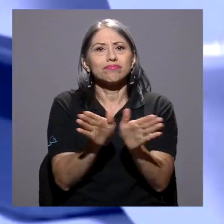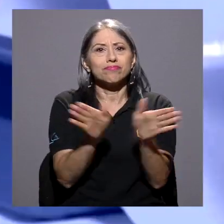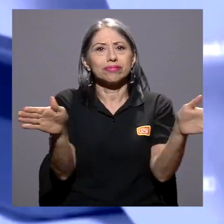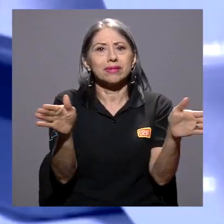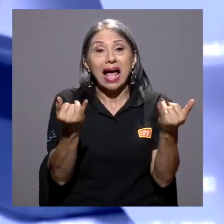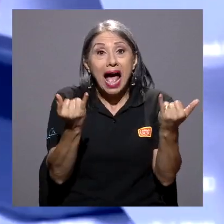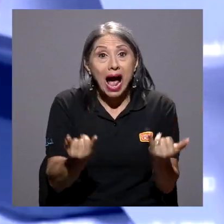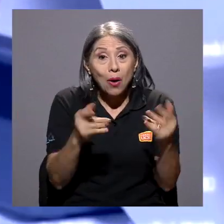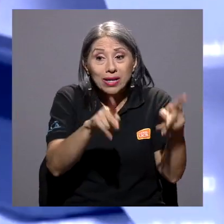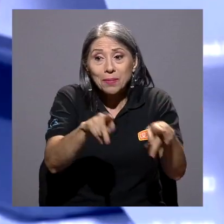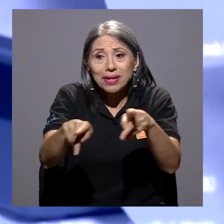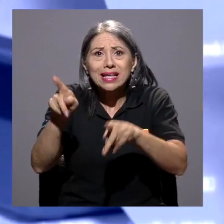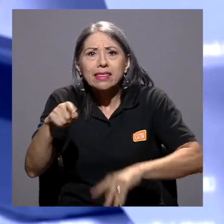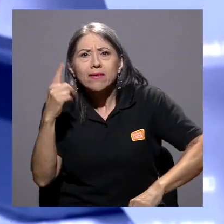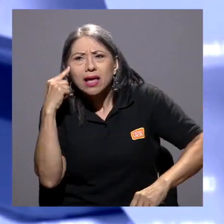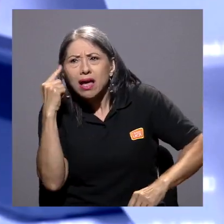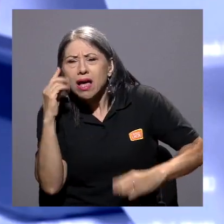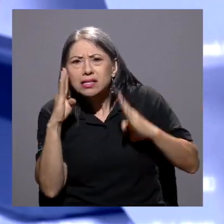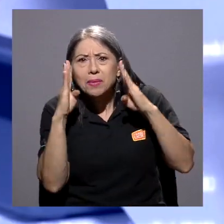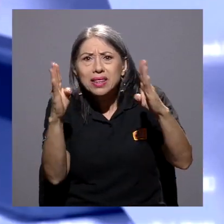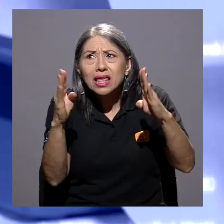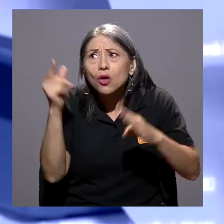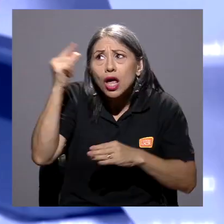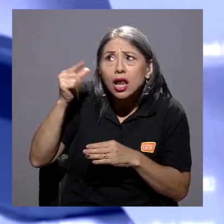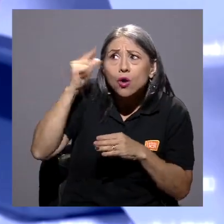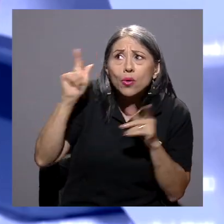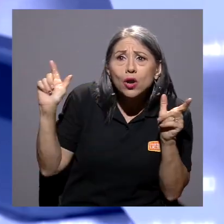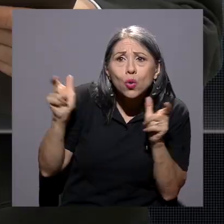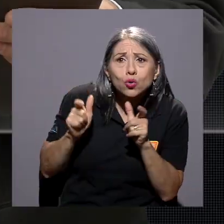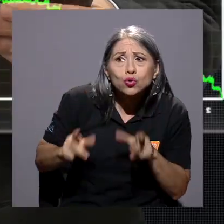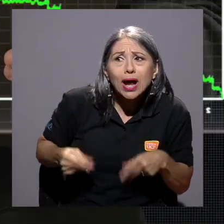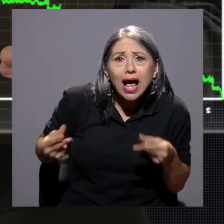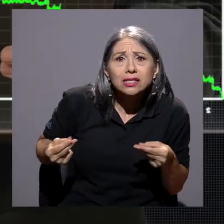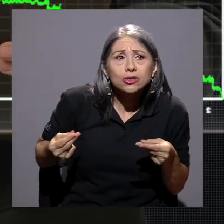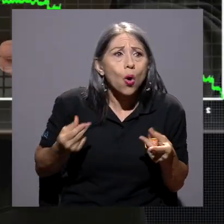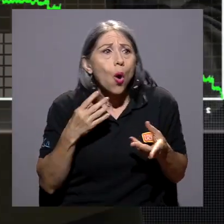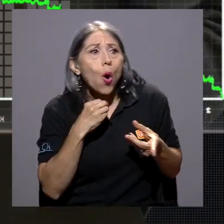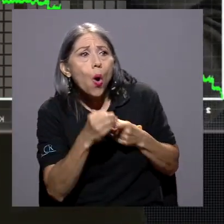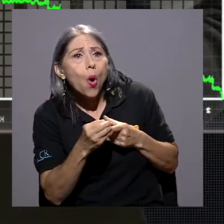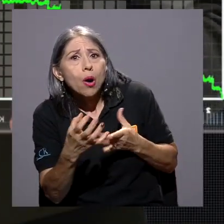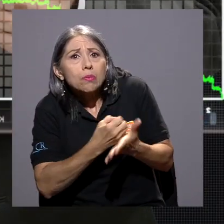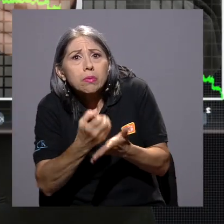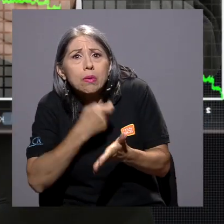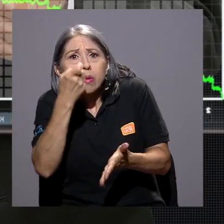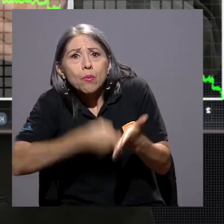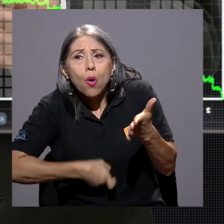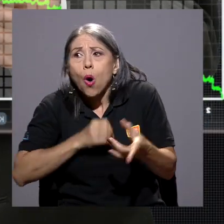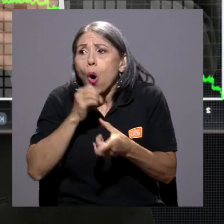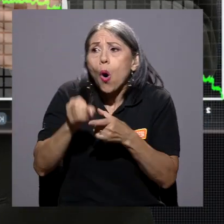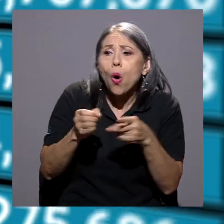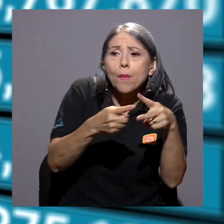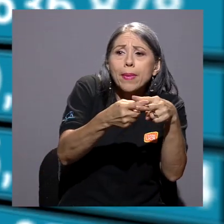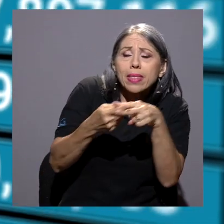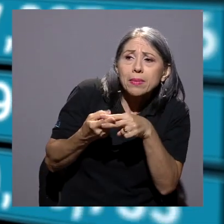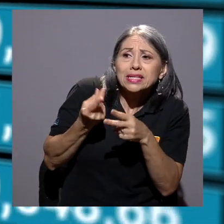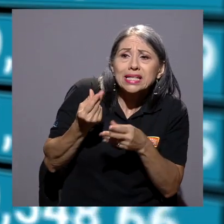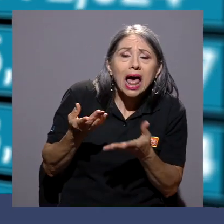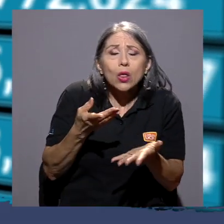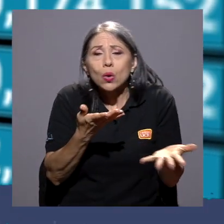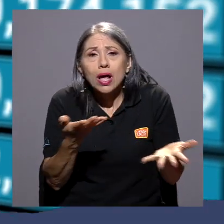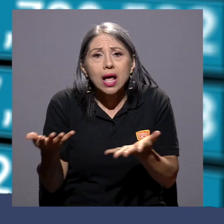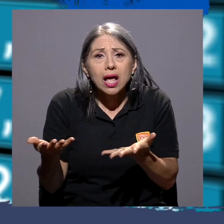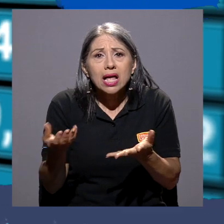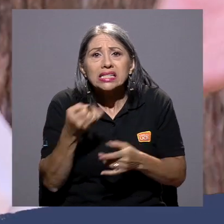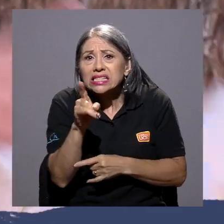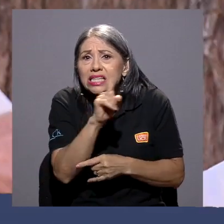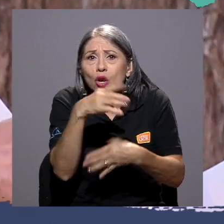momento, la población debiera estar pendiente de si el gobierno va a reducir su gasto, va a aumentar los impuestos, va a conseguir prestado a tasas más